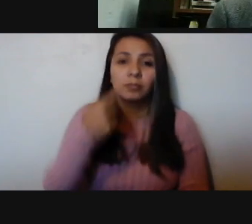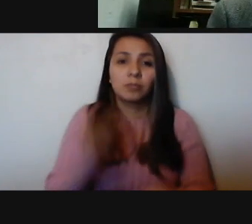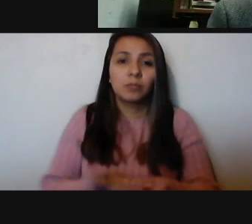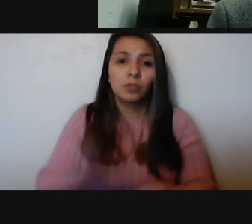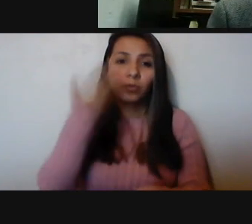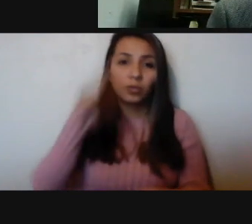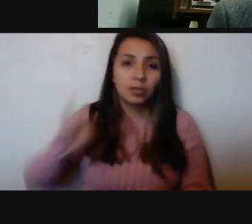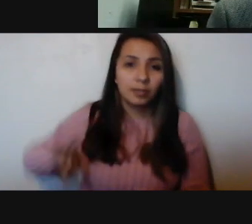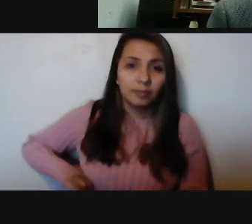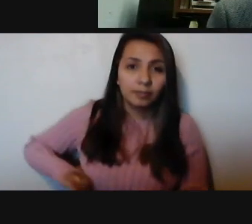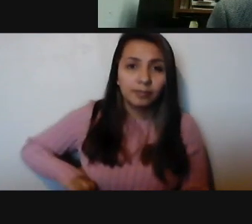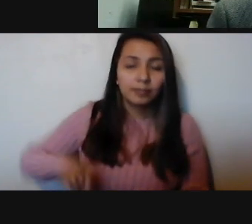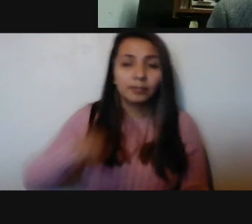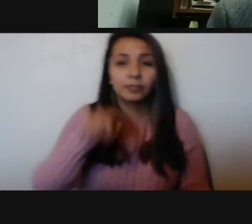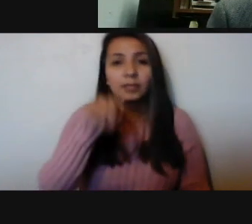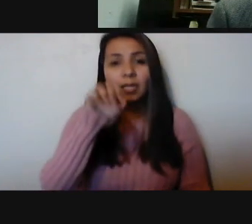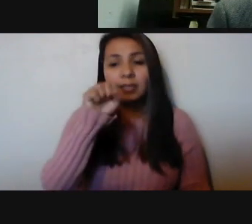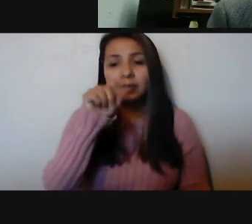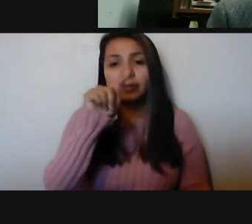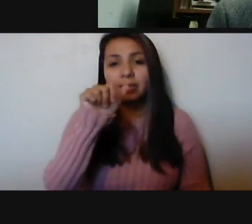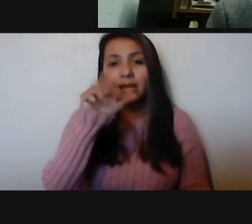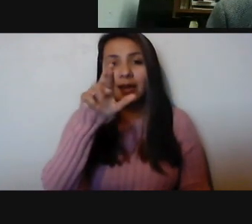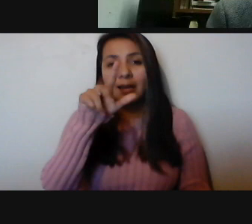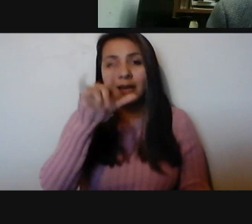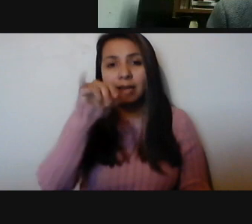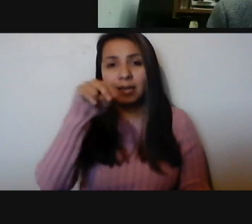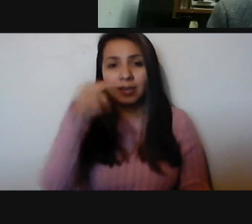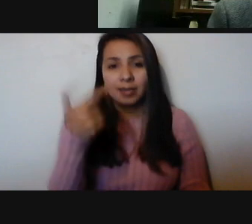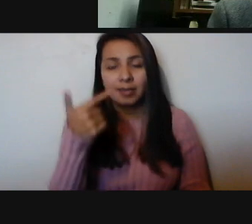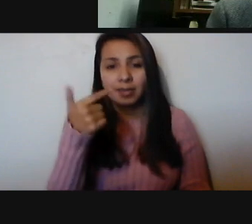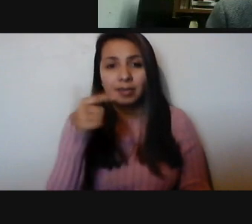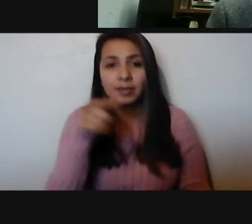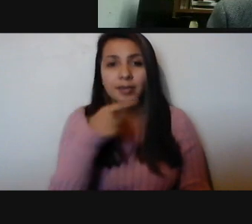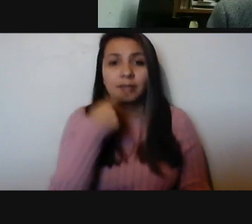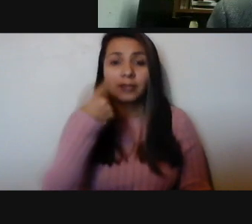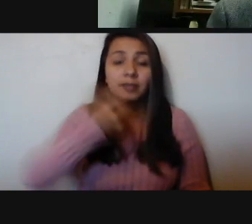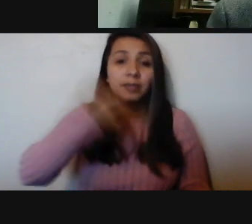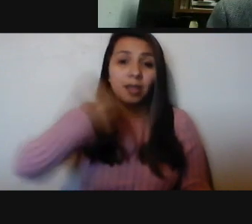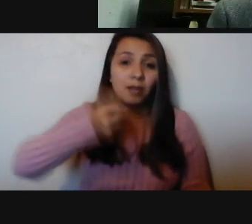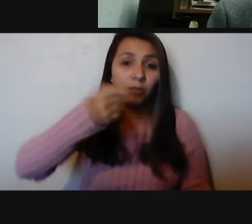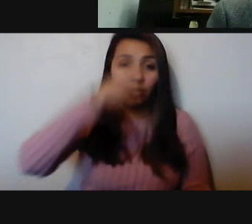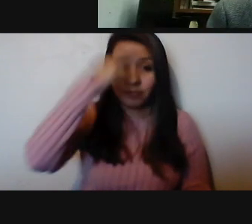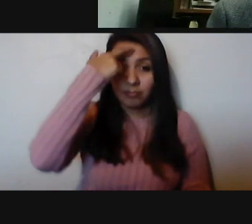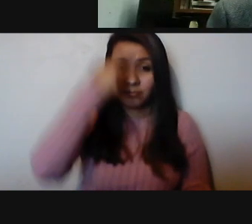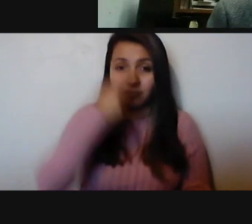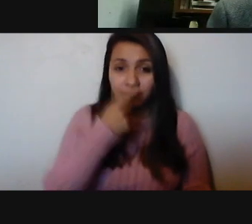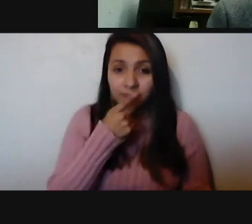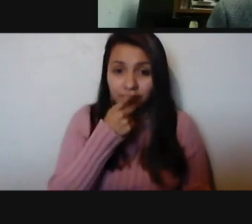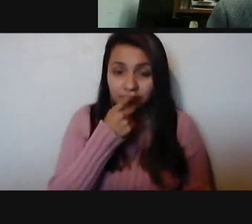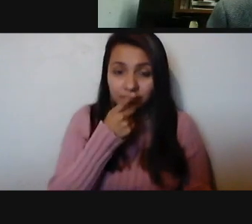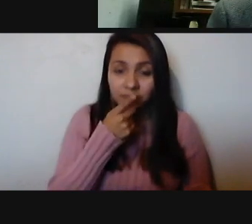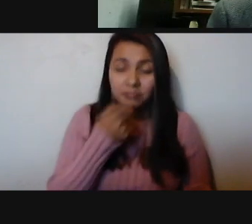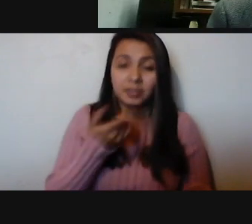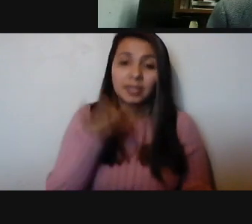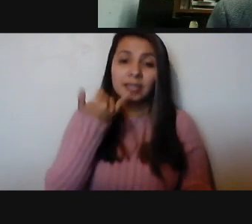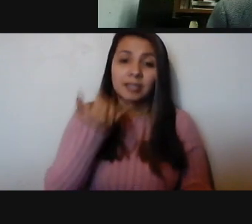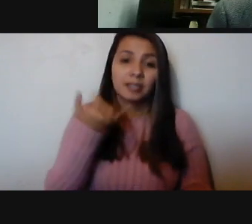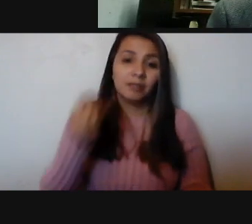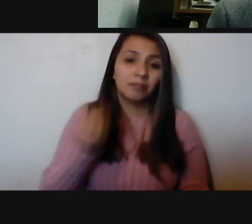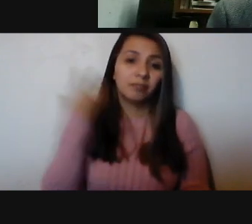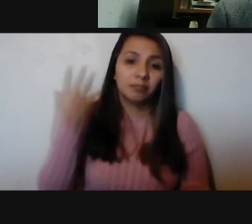Lucía Pérez Soria dice que muy interesante. Starling de Prensa dice saludos desde